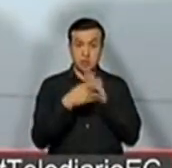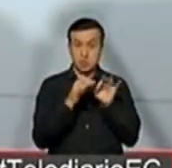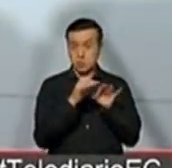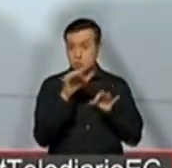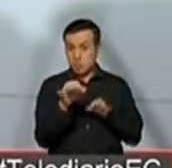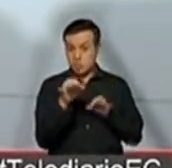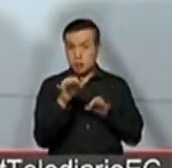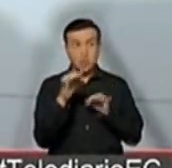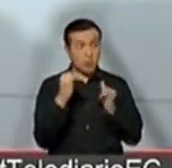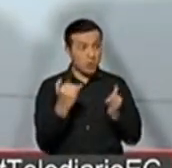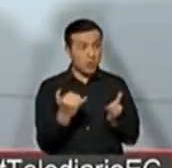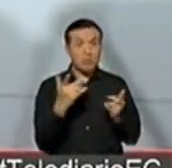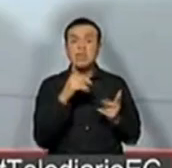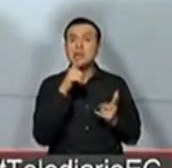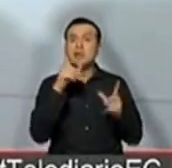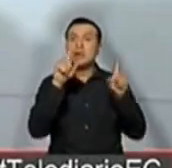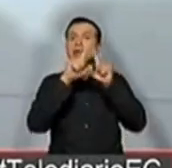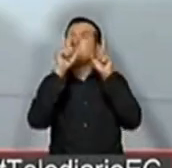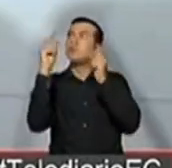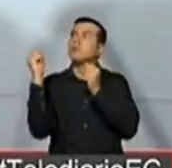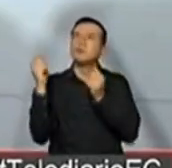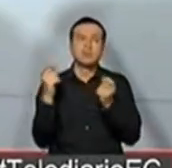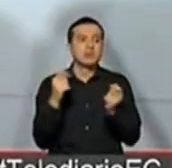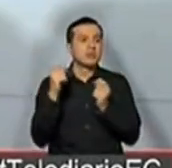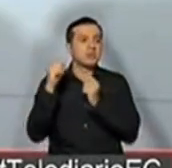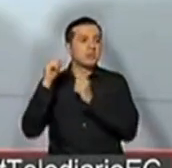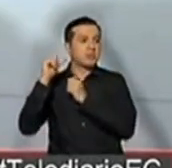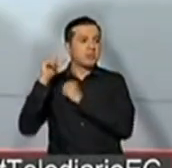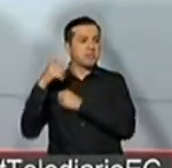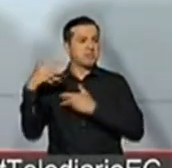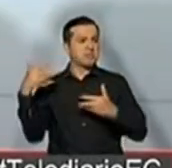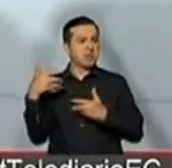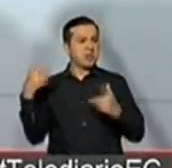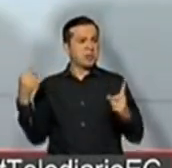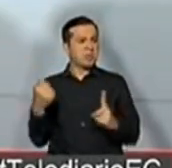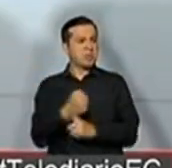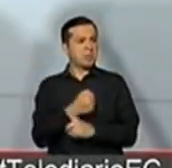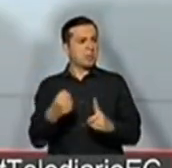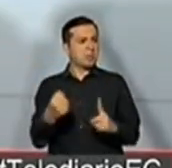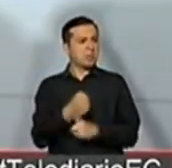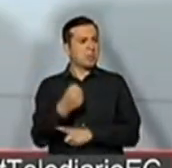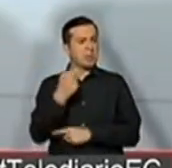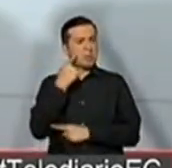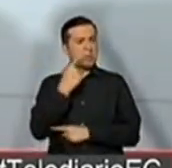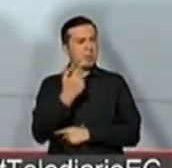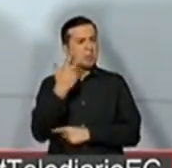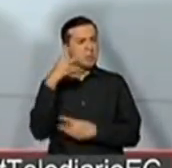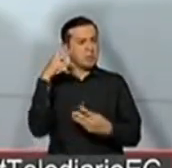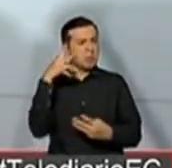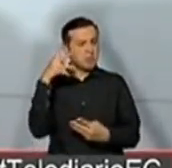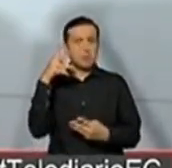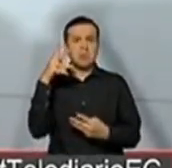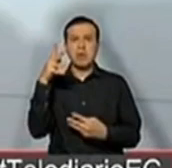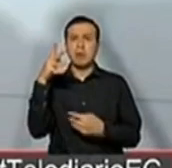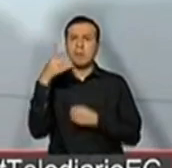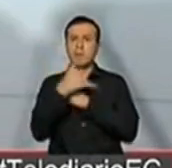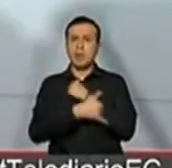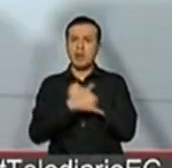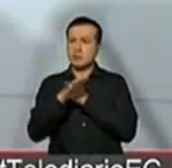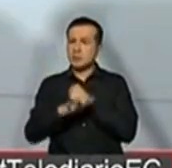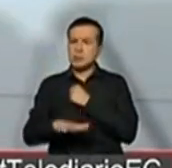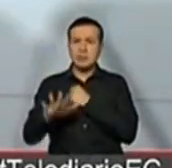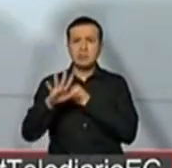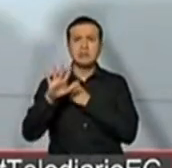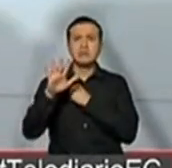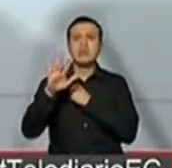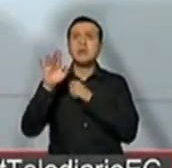Pero con esto, ¿quién va a venir? Si se han visto escenas que solo se veía en la guerra civil de Libia o del Irak,